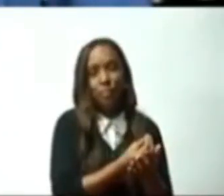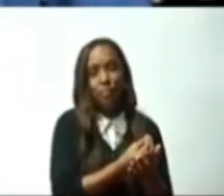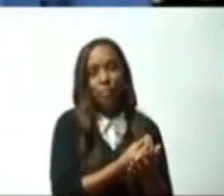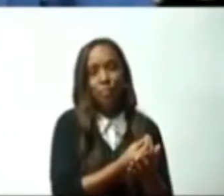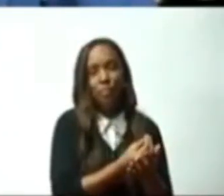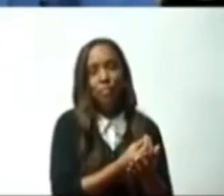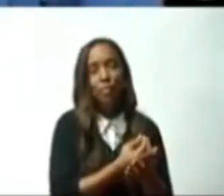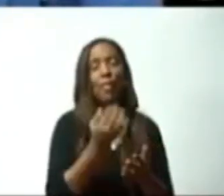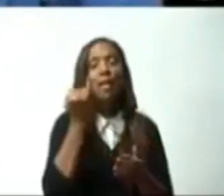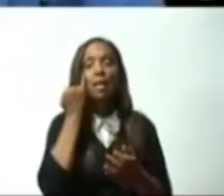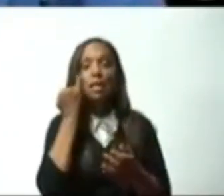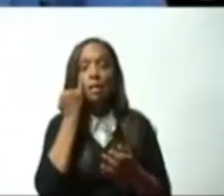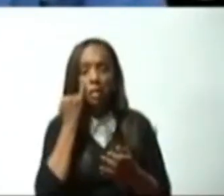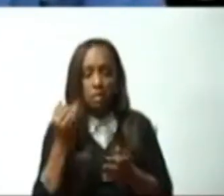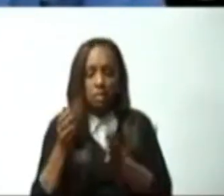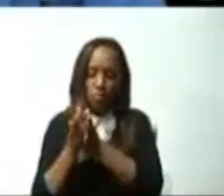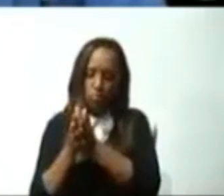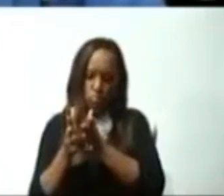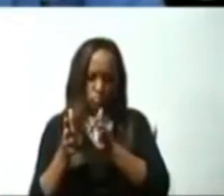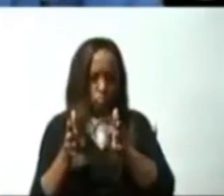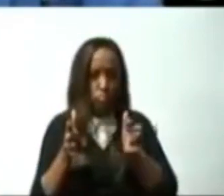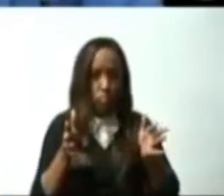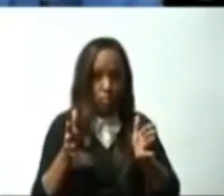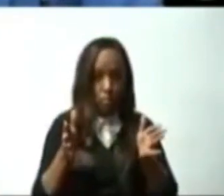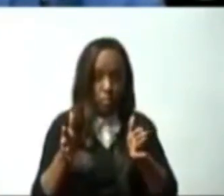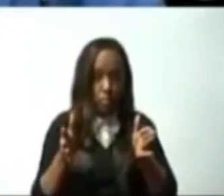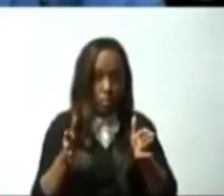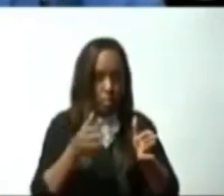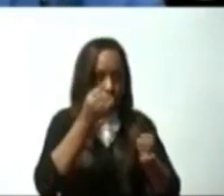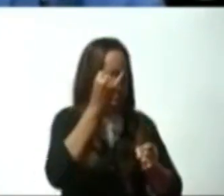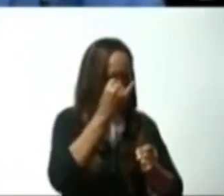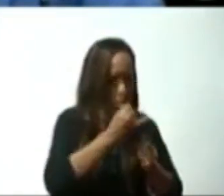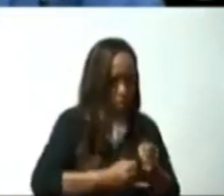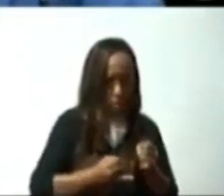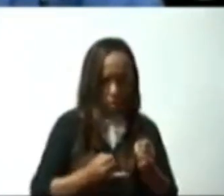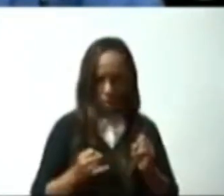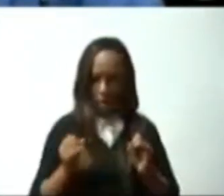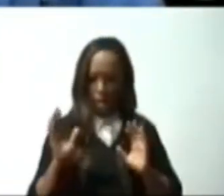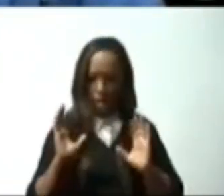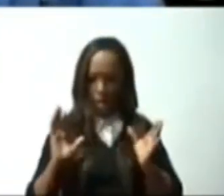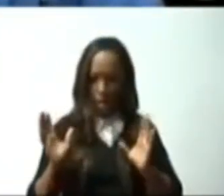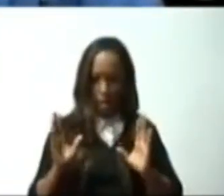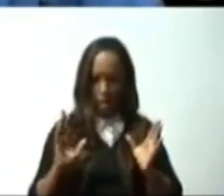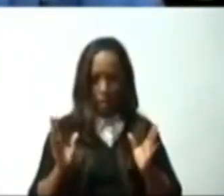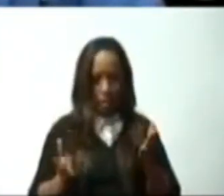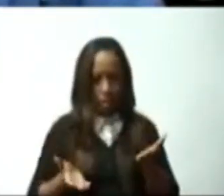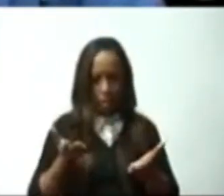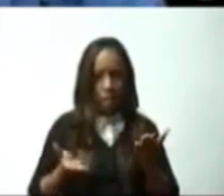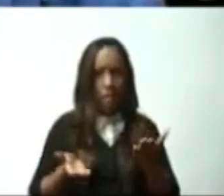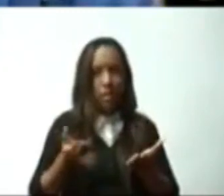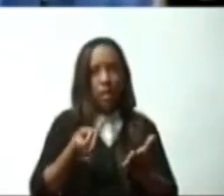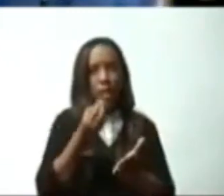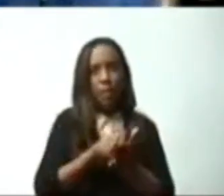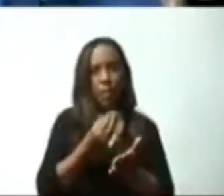de transcurridos los plazos establecidos, la Superintendencia de Pensiones, sin necesidad de